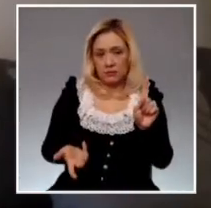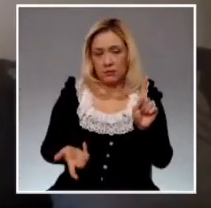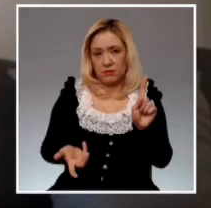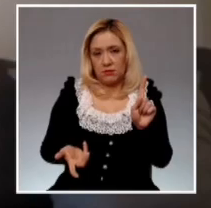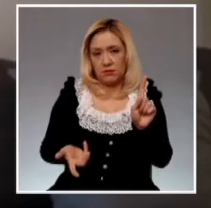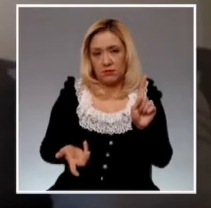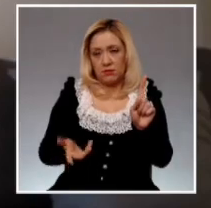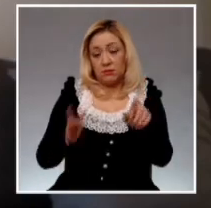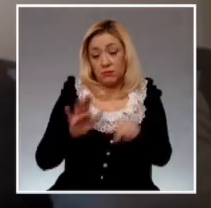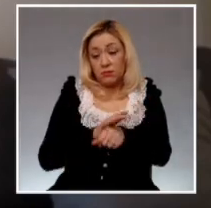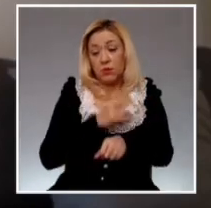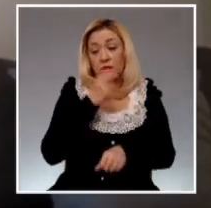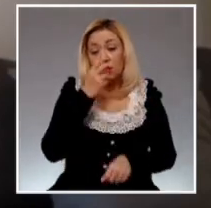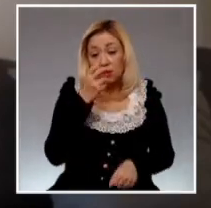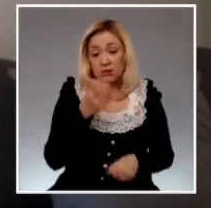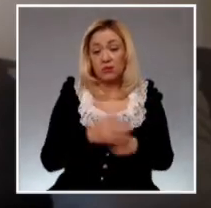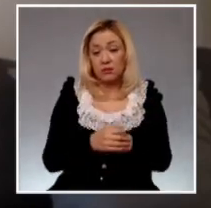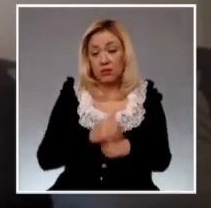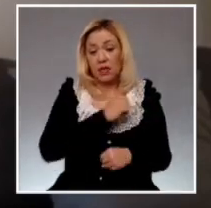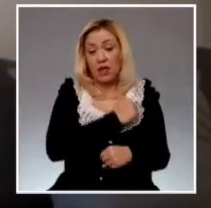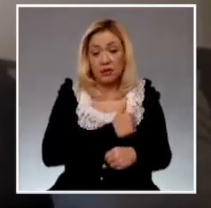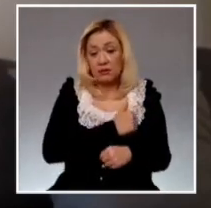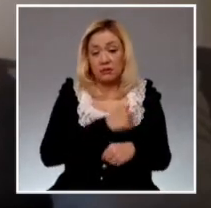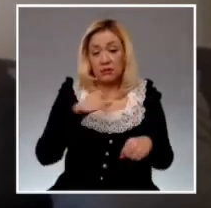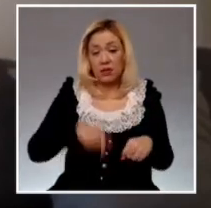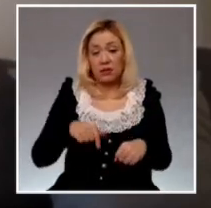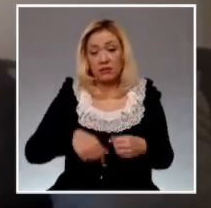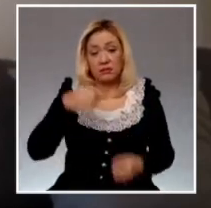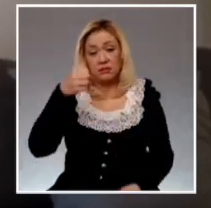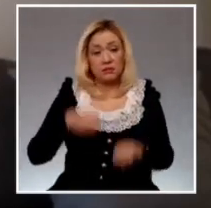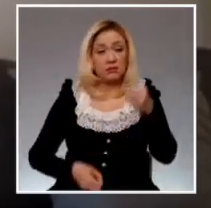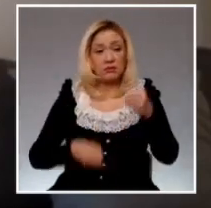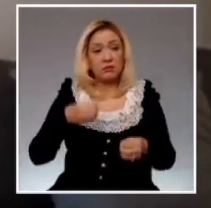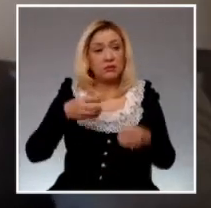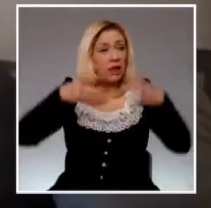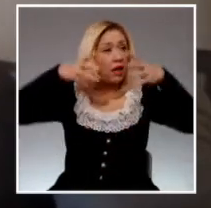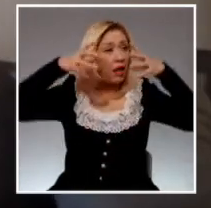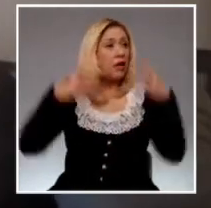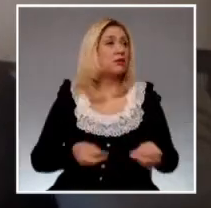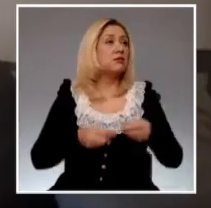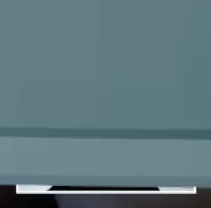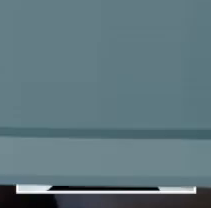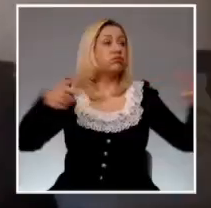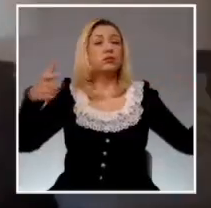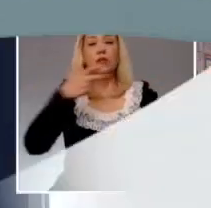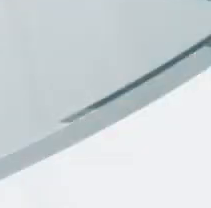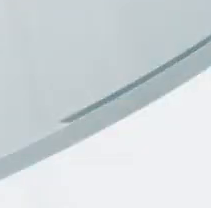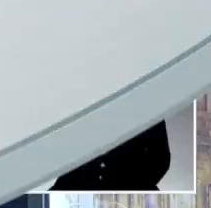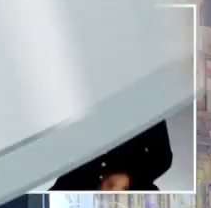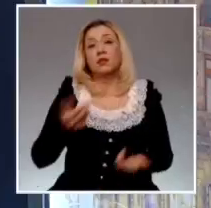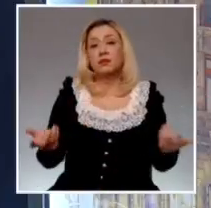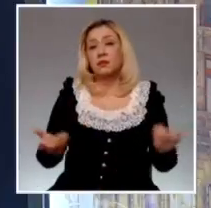ajeno a la institución tan masculina que es el Poder Judicial de la Federación.